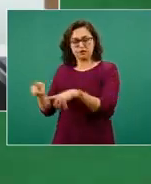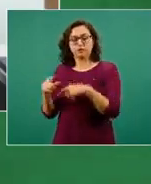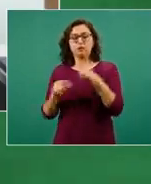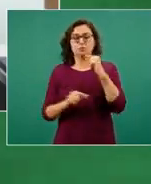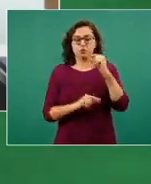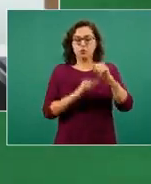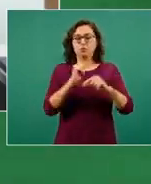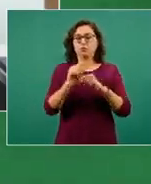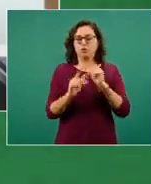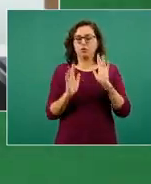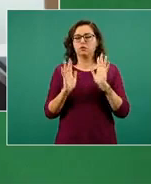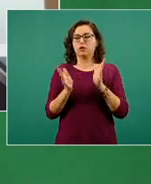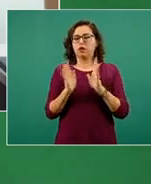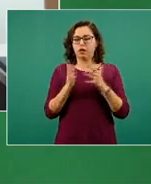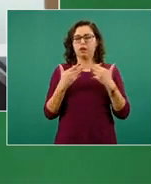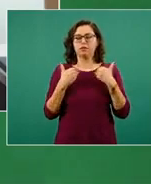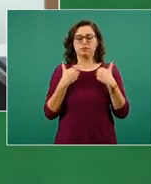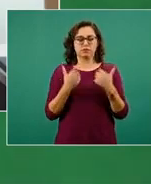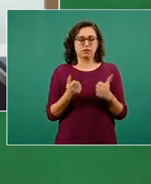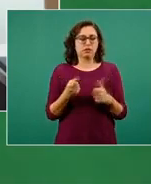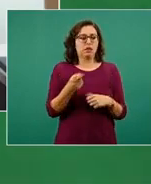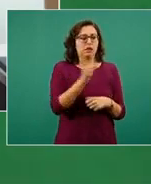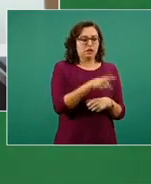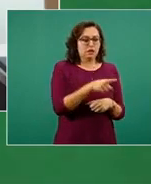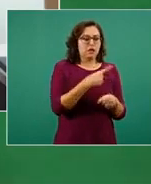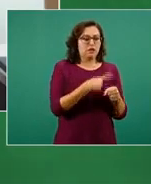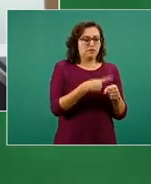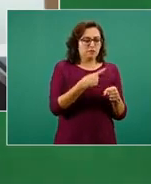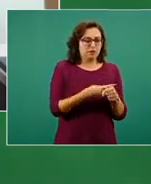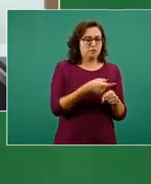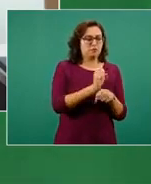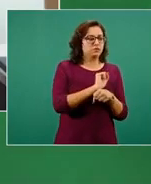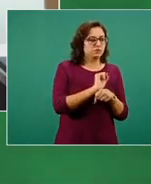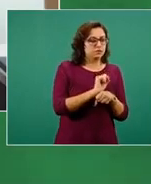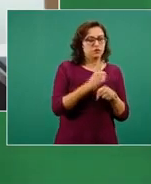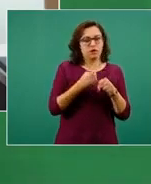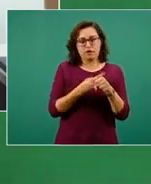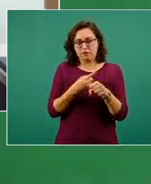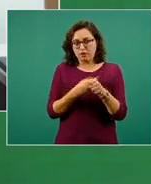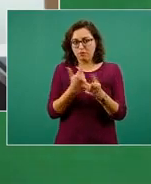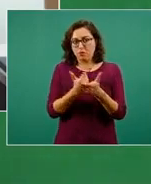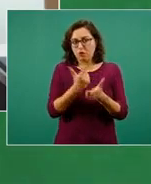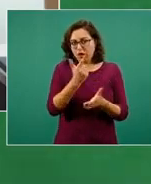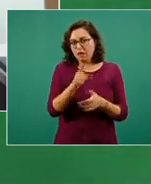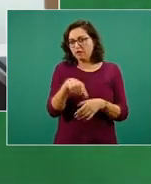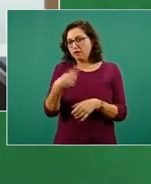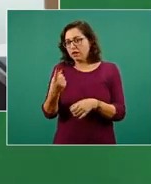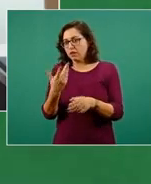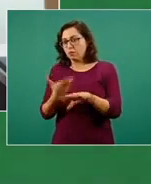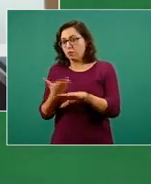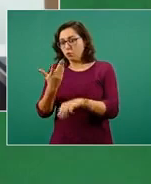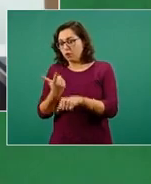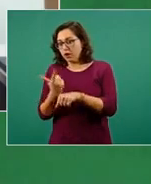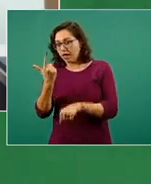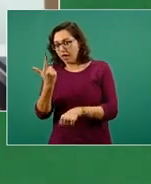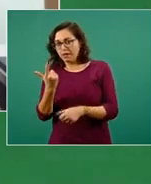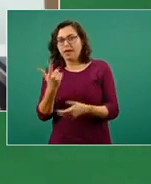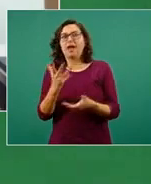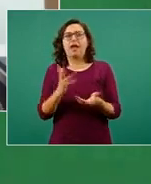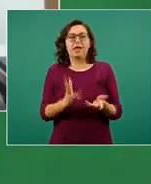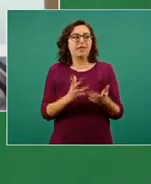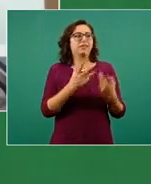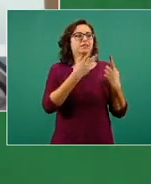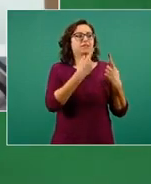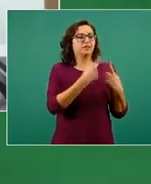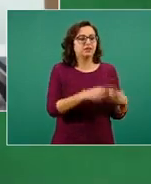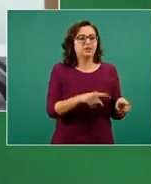a poco a lograr los tratamientos para la cuestión de lograr tener un tratamiento que